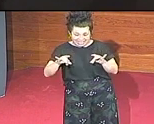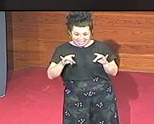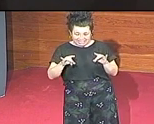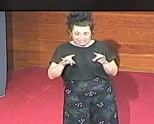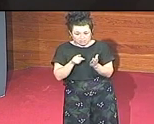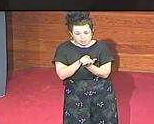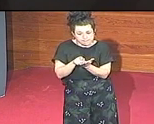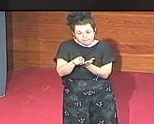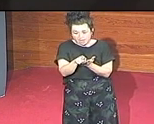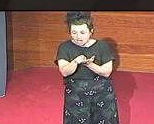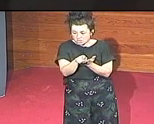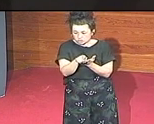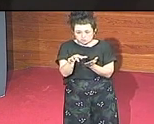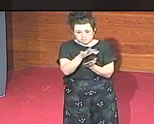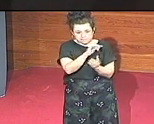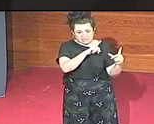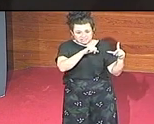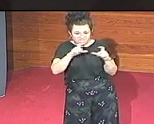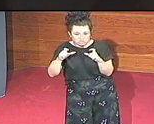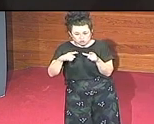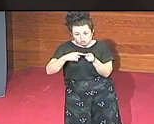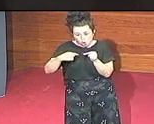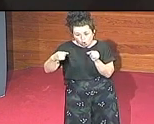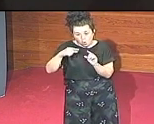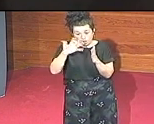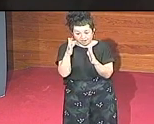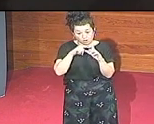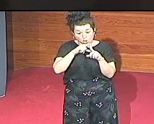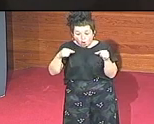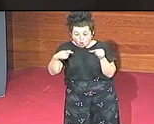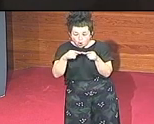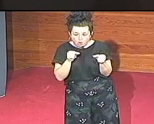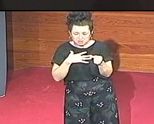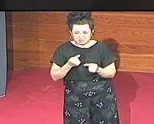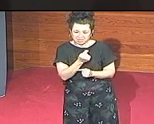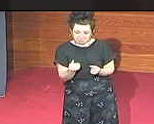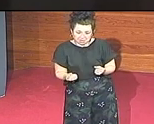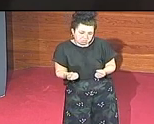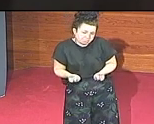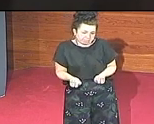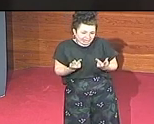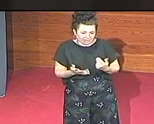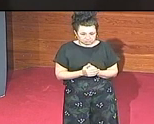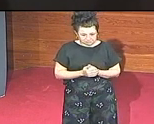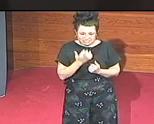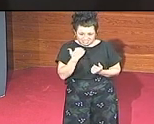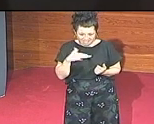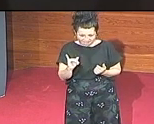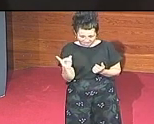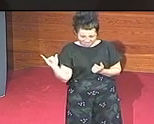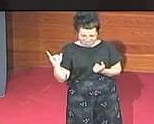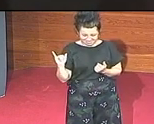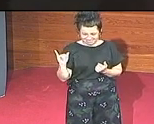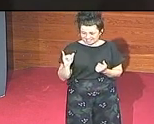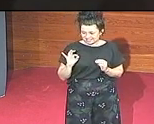los sitios y con fotografías de las hojas las podía haber dibujado pero para que las dibujantes si están si están